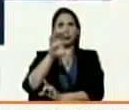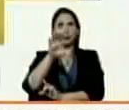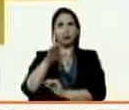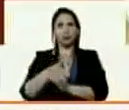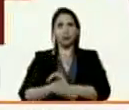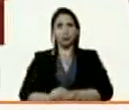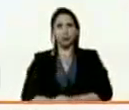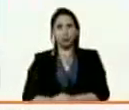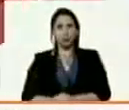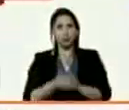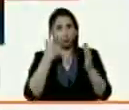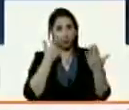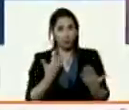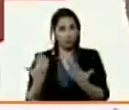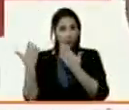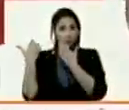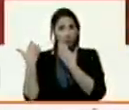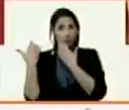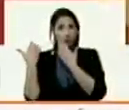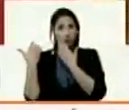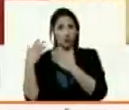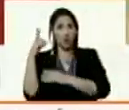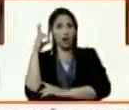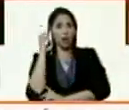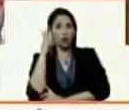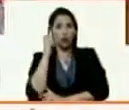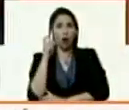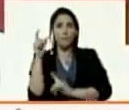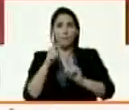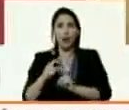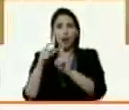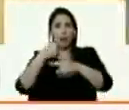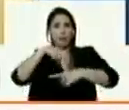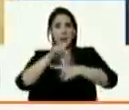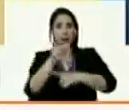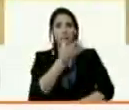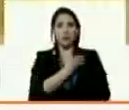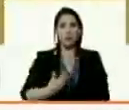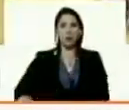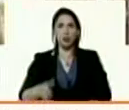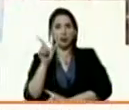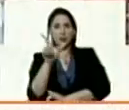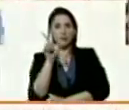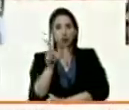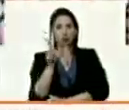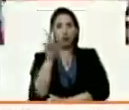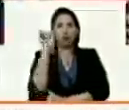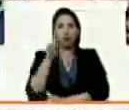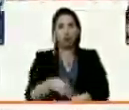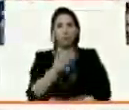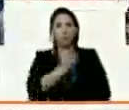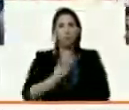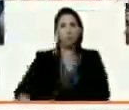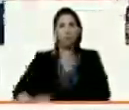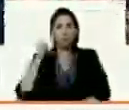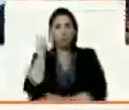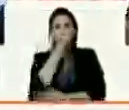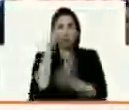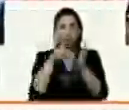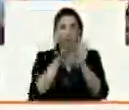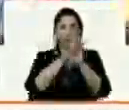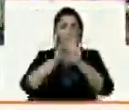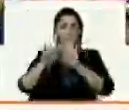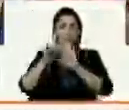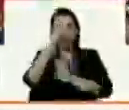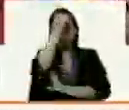Bien, escuchamos palabras entonces del primer vicepresidente del Partido Socialista Unido de Venezuela y también presidente de la Asamblea Nacional